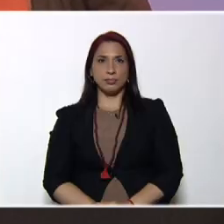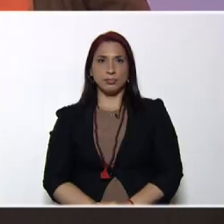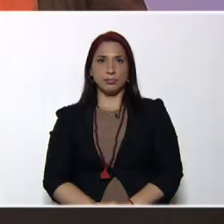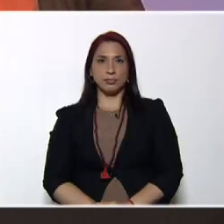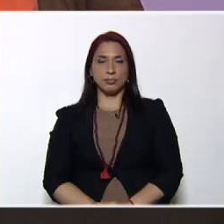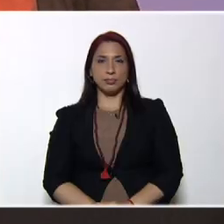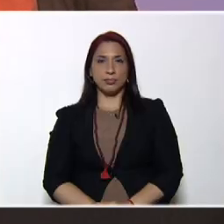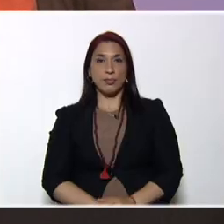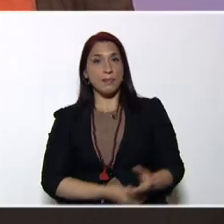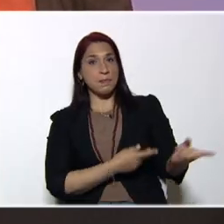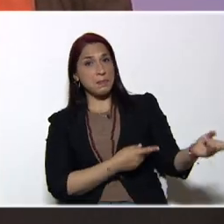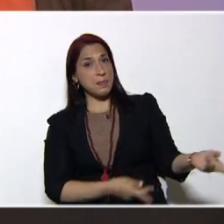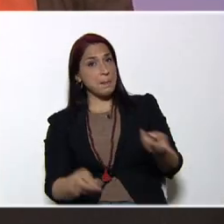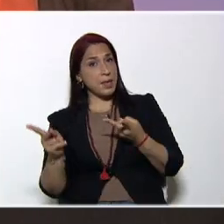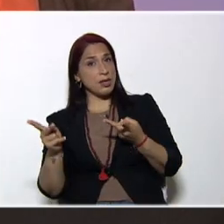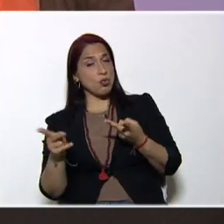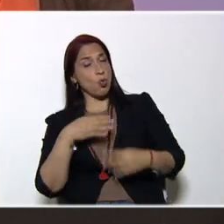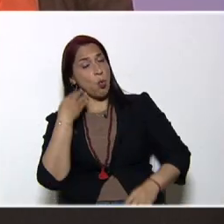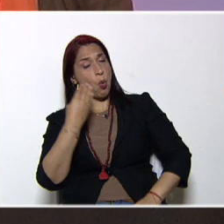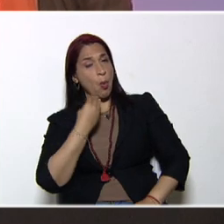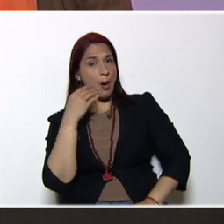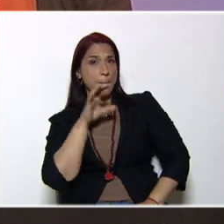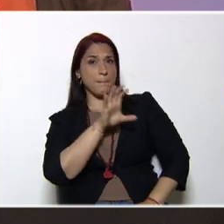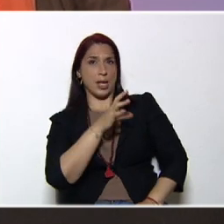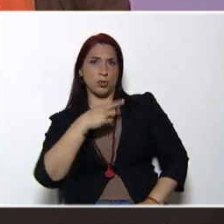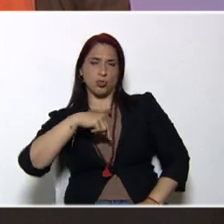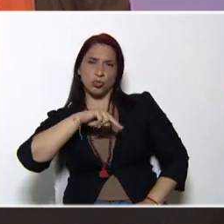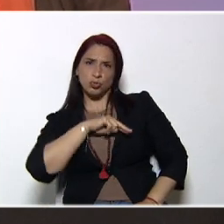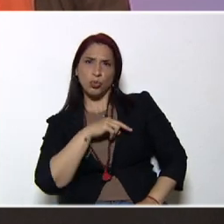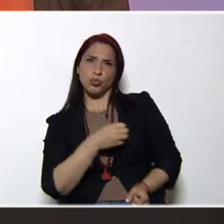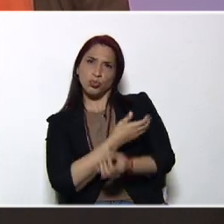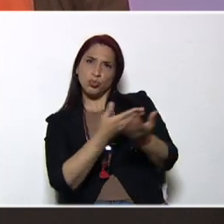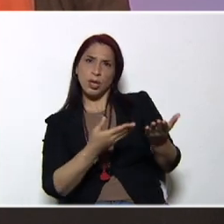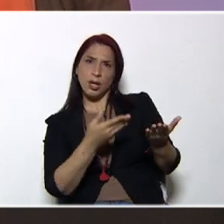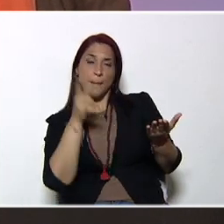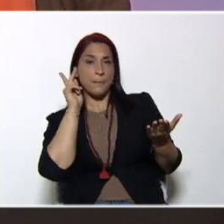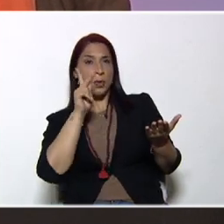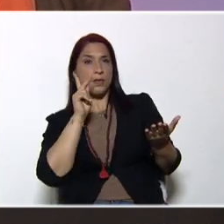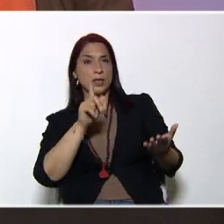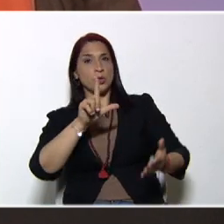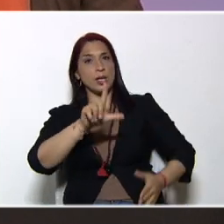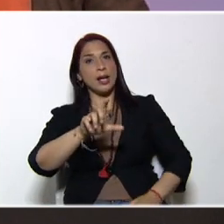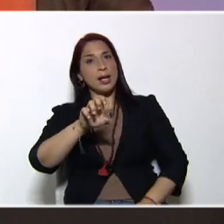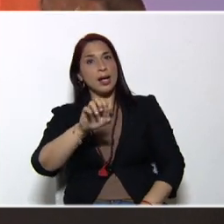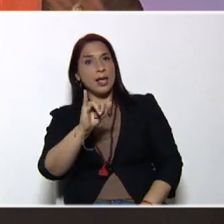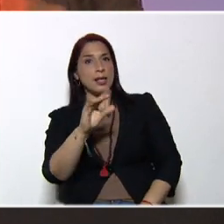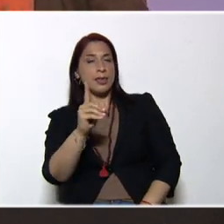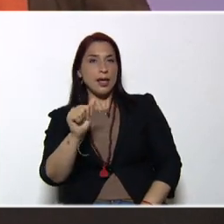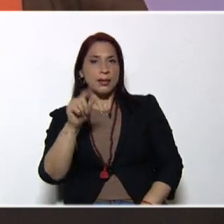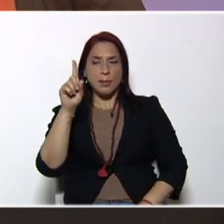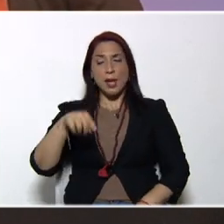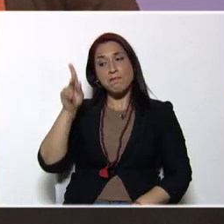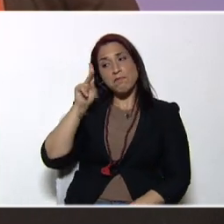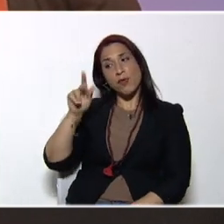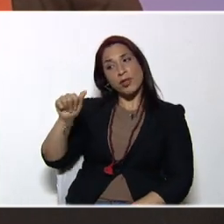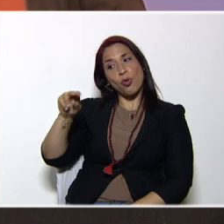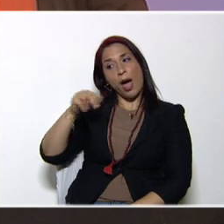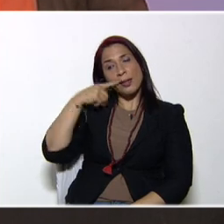Bienvenidos y bienvenidas, jóvenes de la patria. Hoy estaremos con ustedes la profesora Gleida Martínez y el profesor